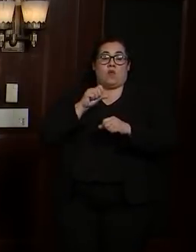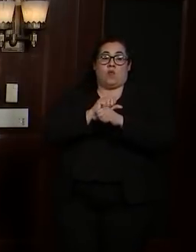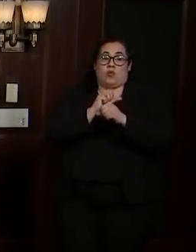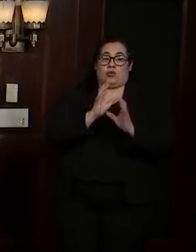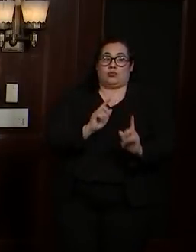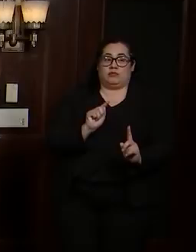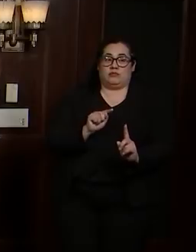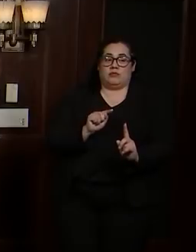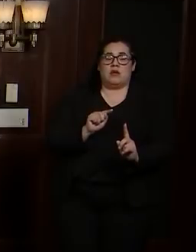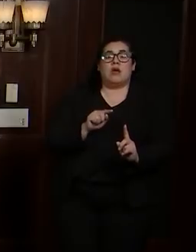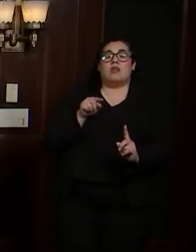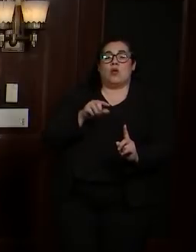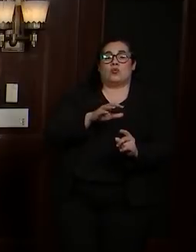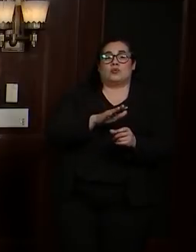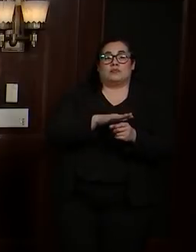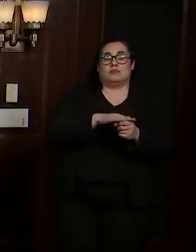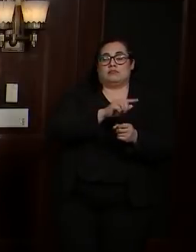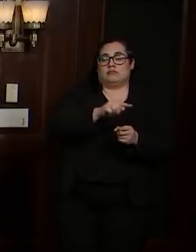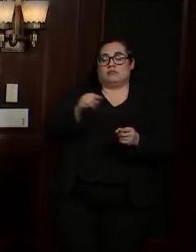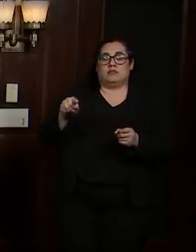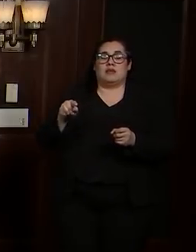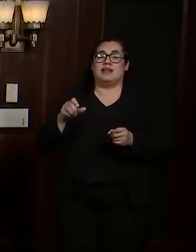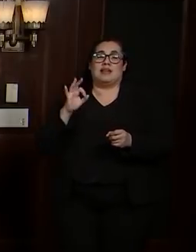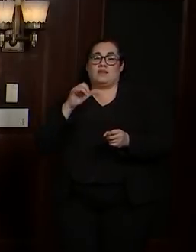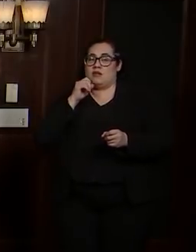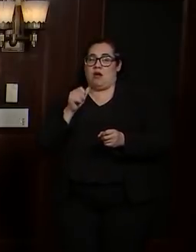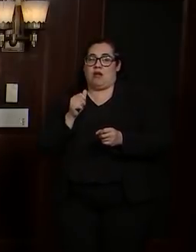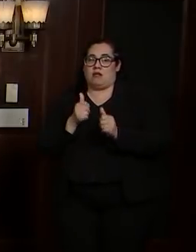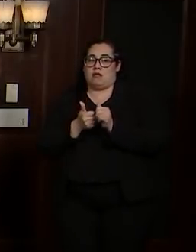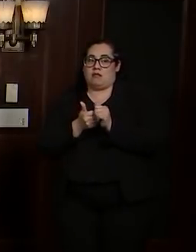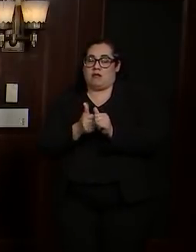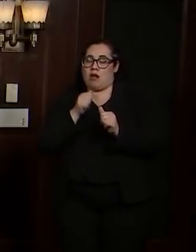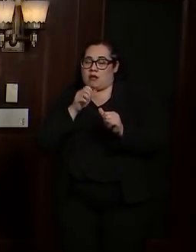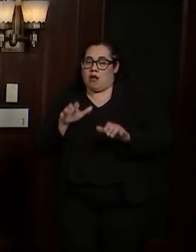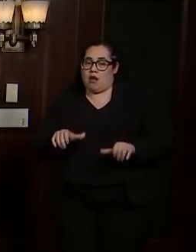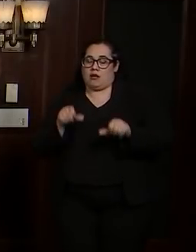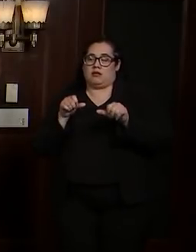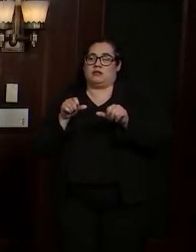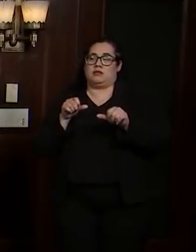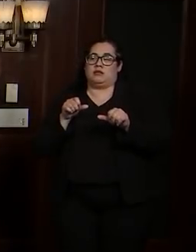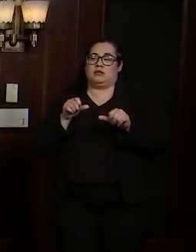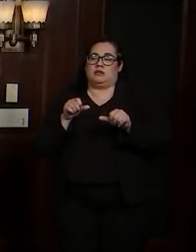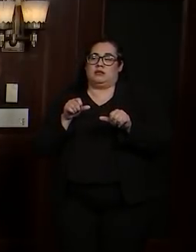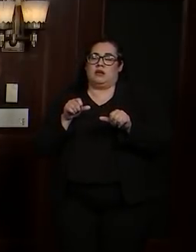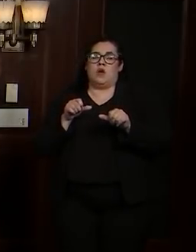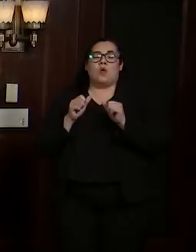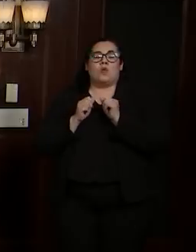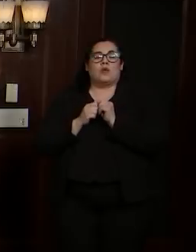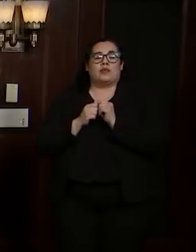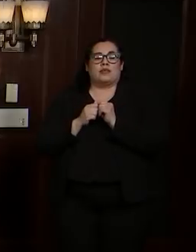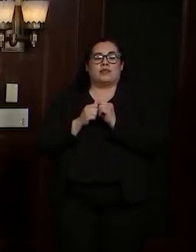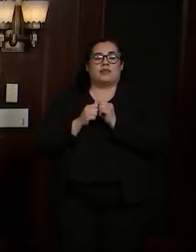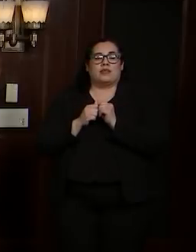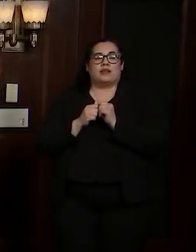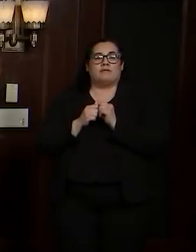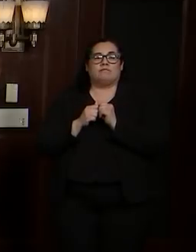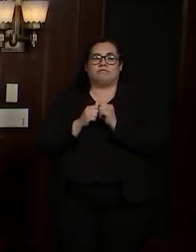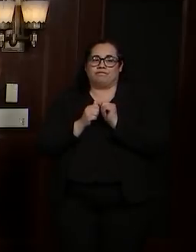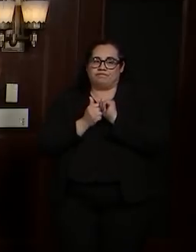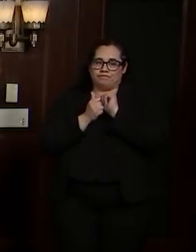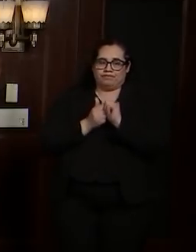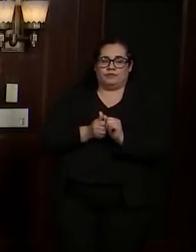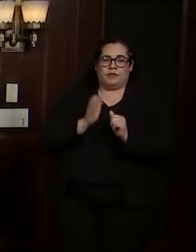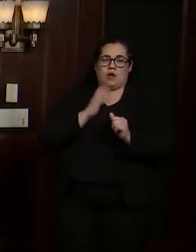trabajadores. Los sitios que no están actando en conformación